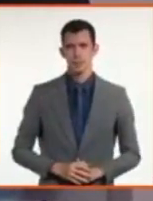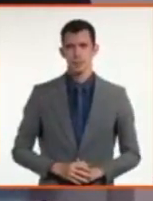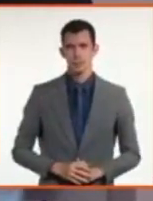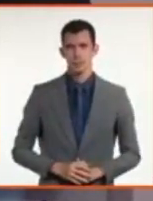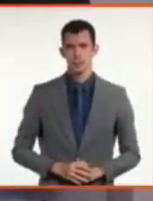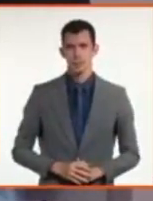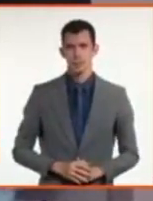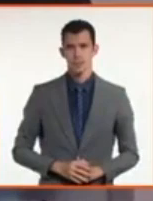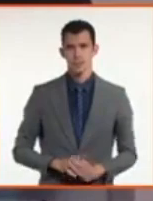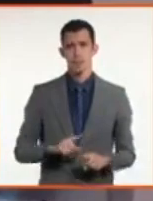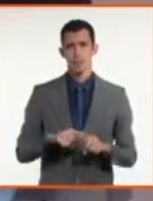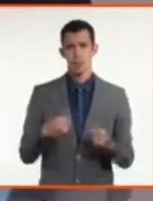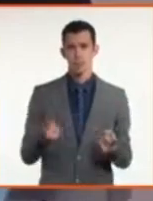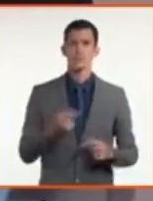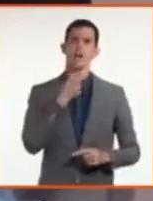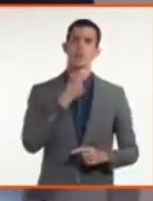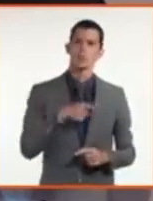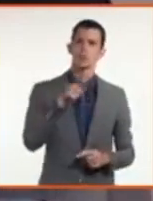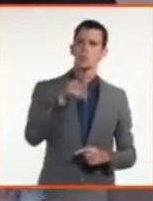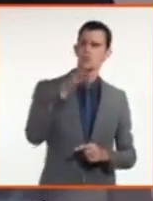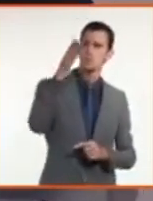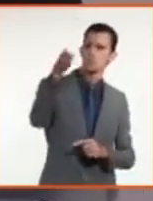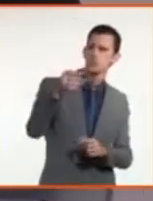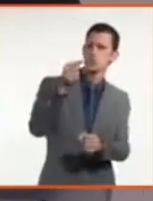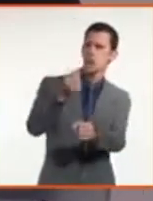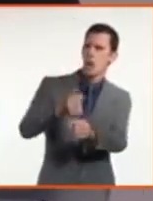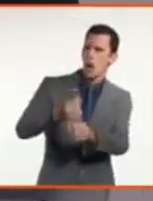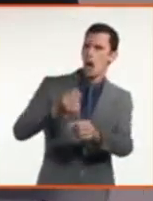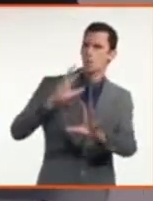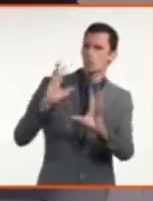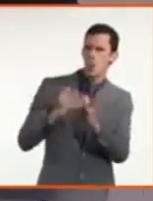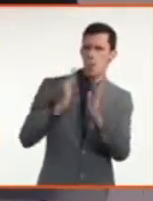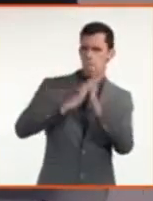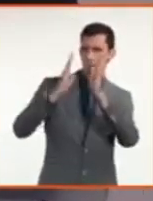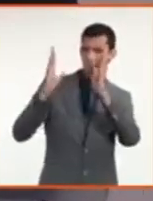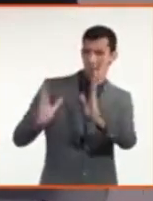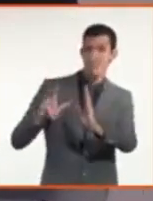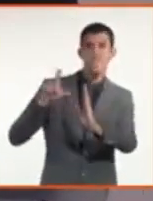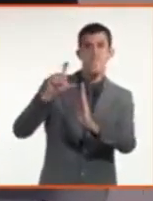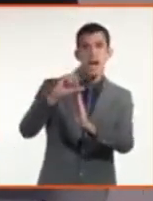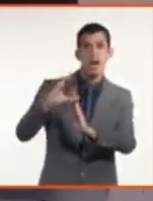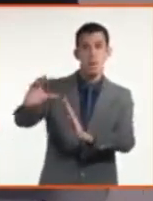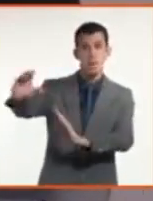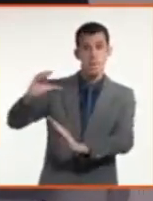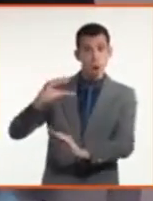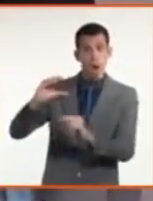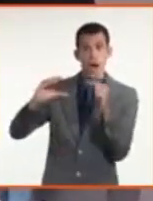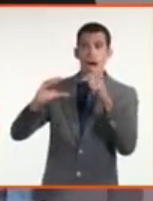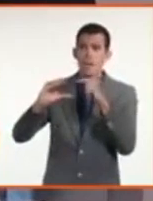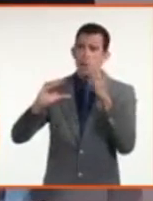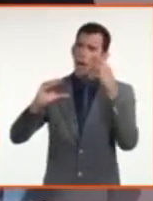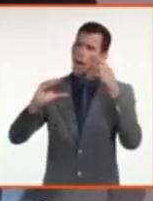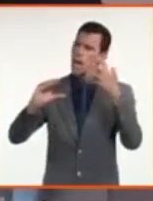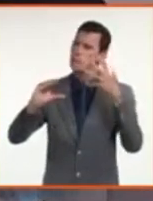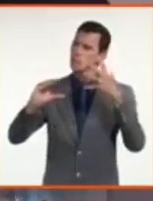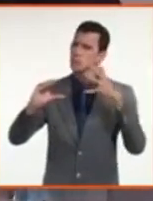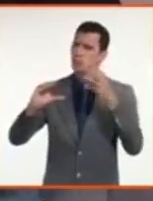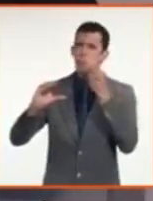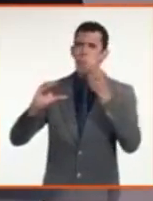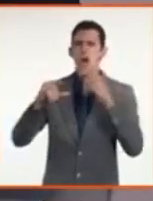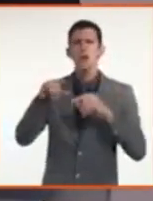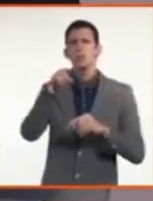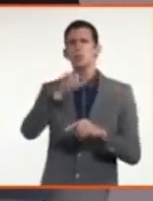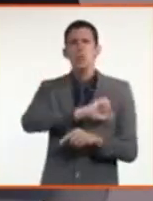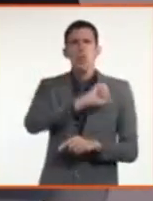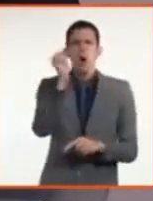ingreso proveniente del trabajo tiene que tener una mayor capacidad de compra que la que tenemos hoy y tiene que garantizar la